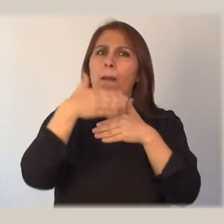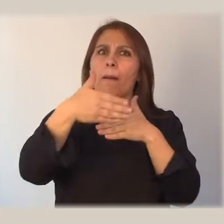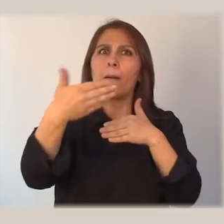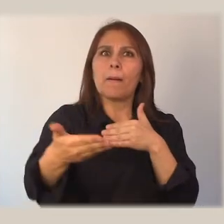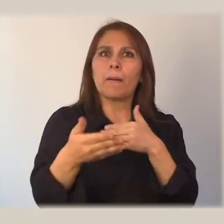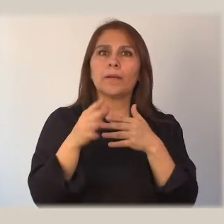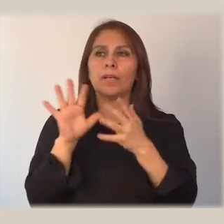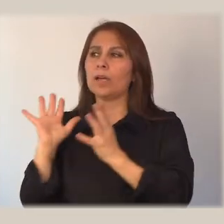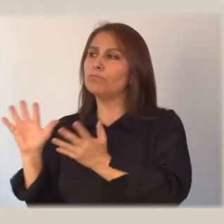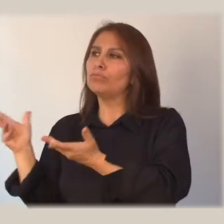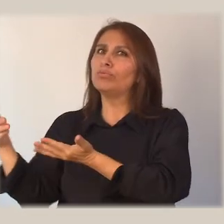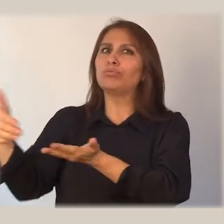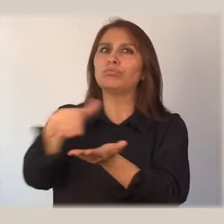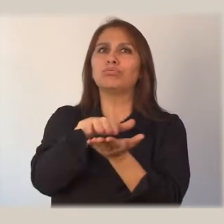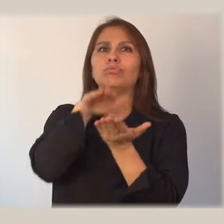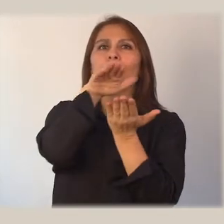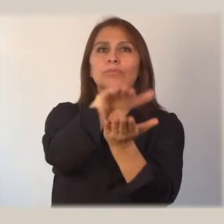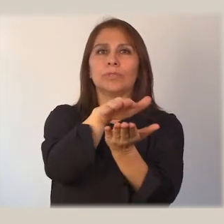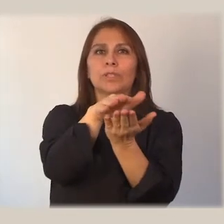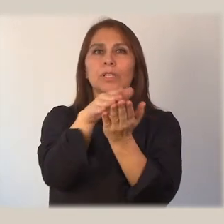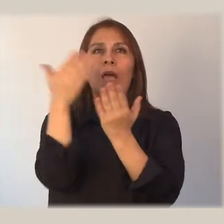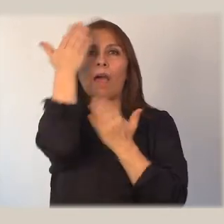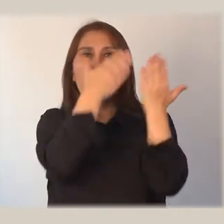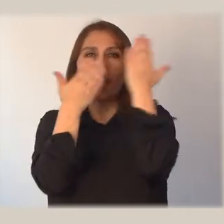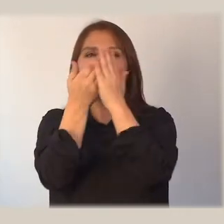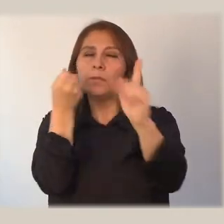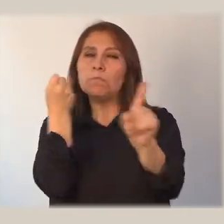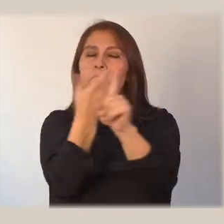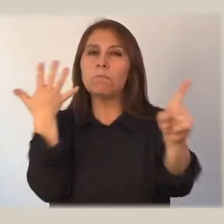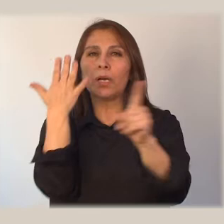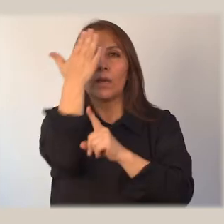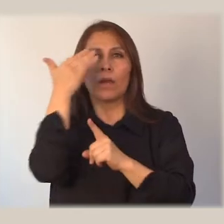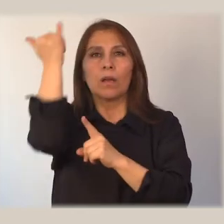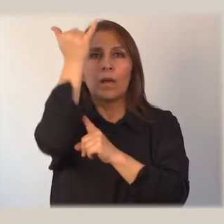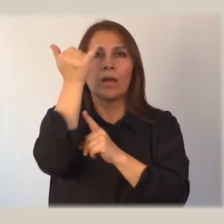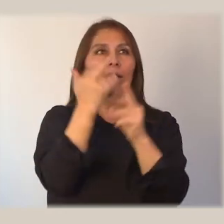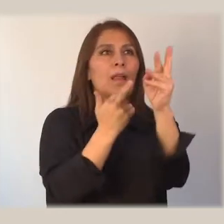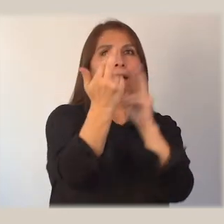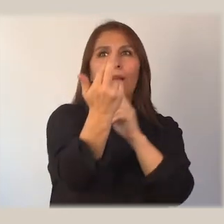y el análisis del impacto académico de las relaciones interinstitucionales